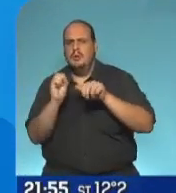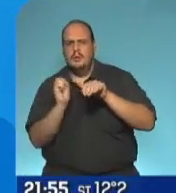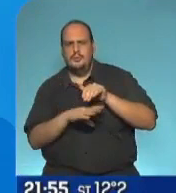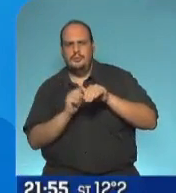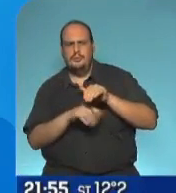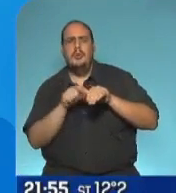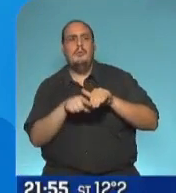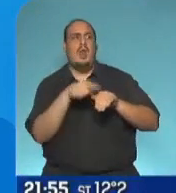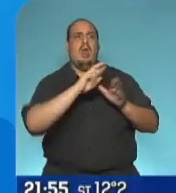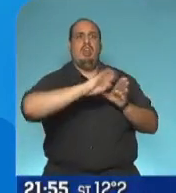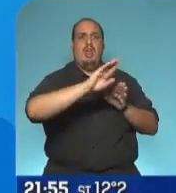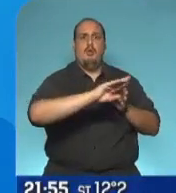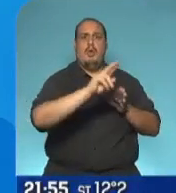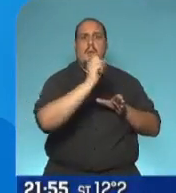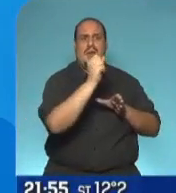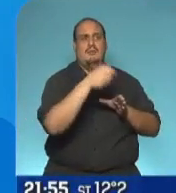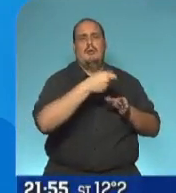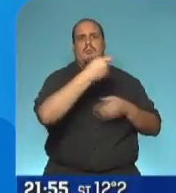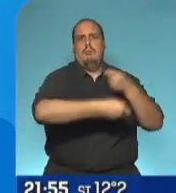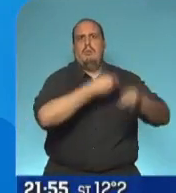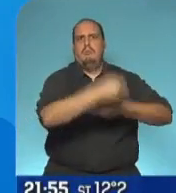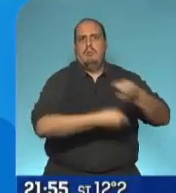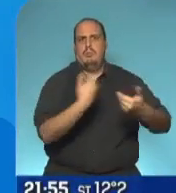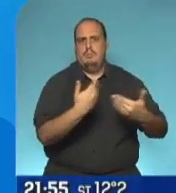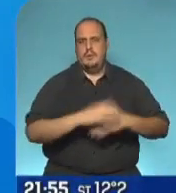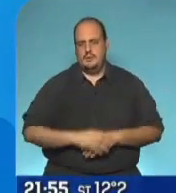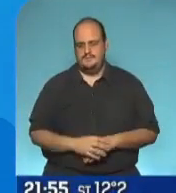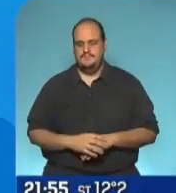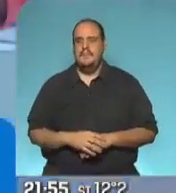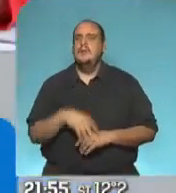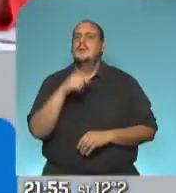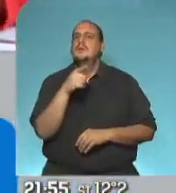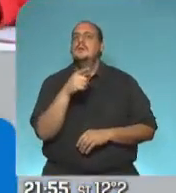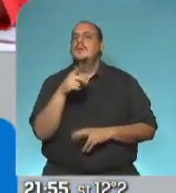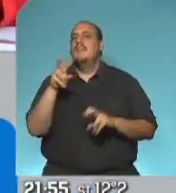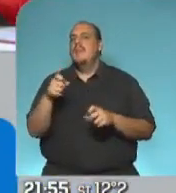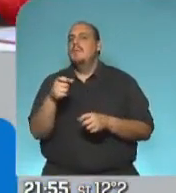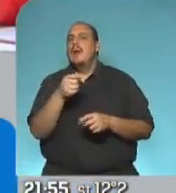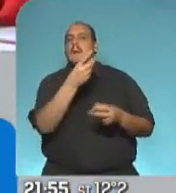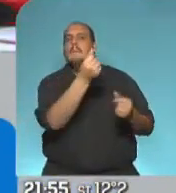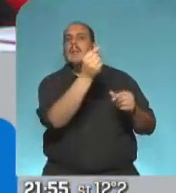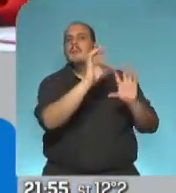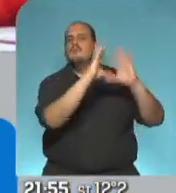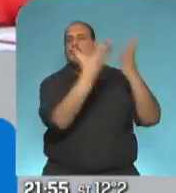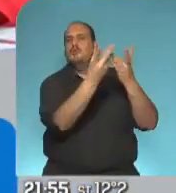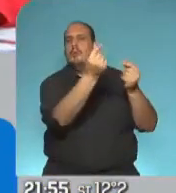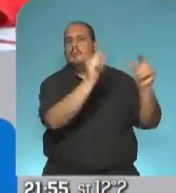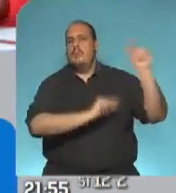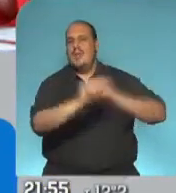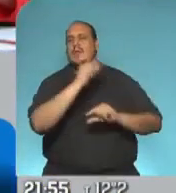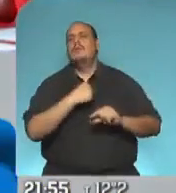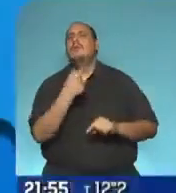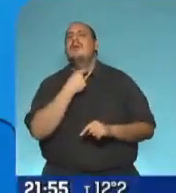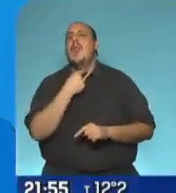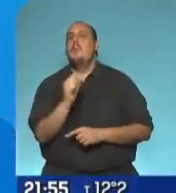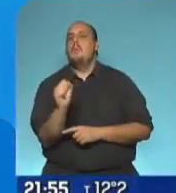en pesos. Bueno, lo que te pide el mercado externo para que vos puedas hacerte de sus créditos es que tengas una moneda robusta,